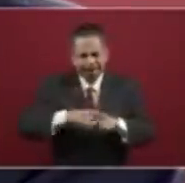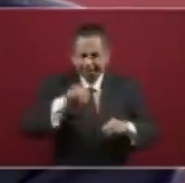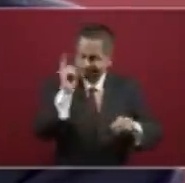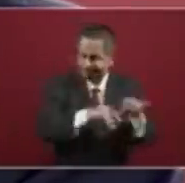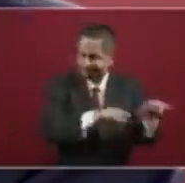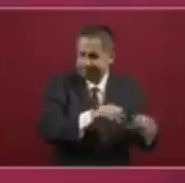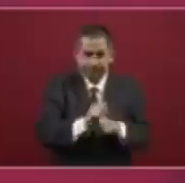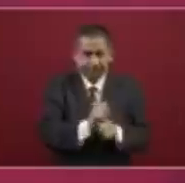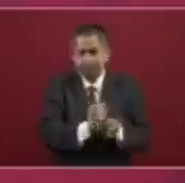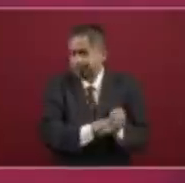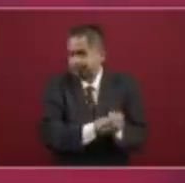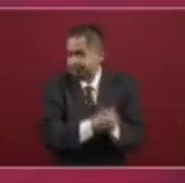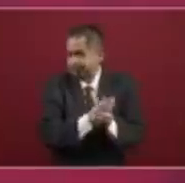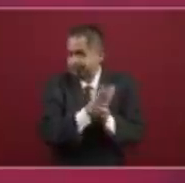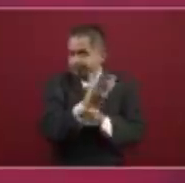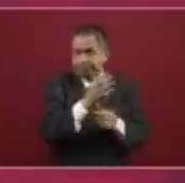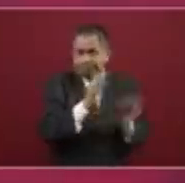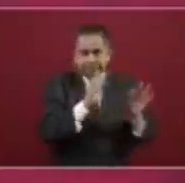nuevos,